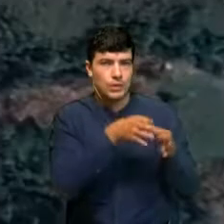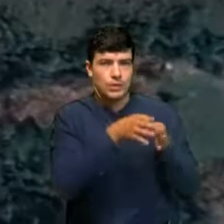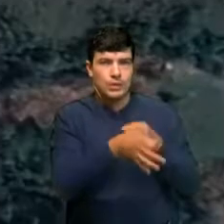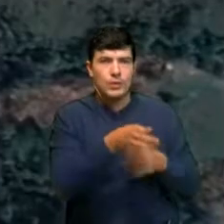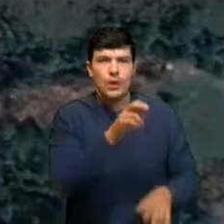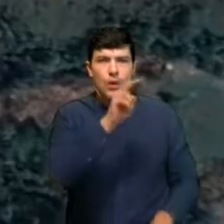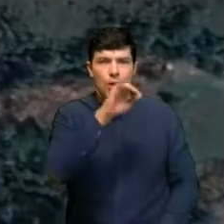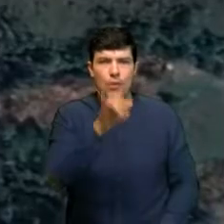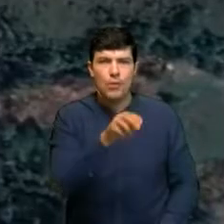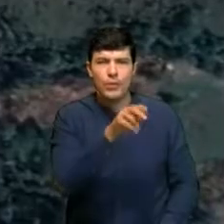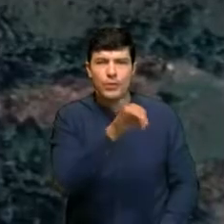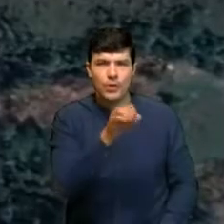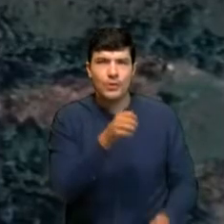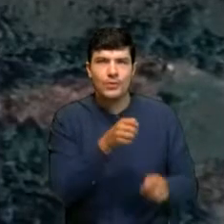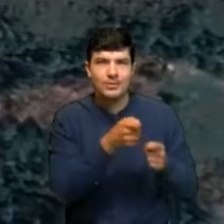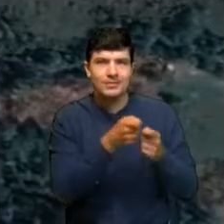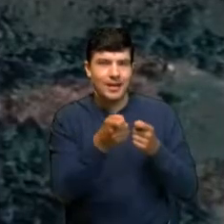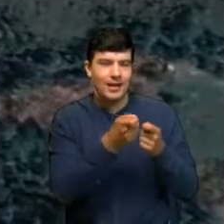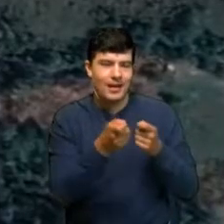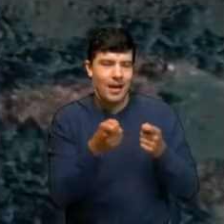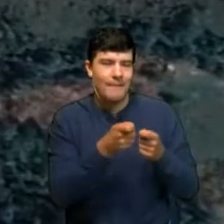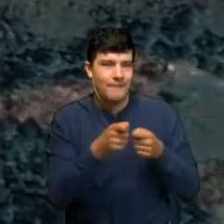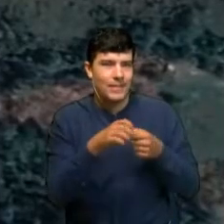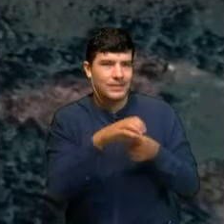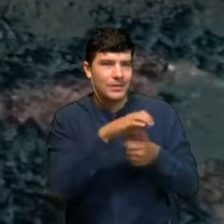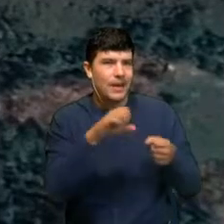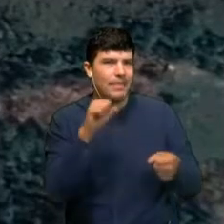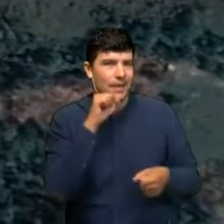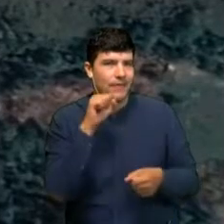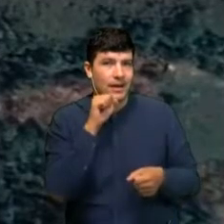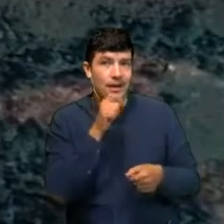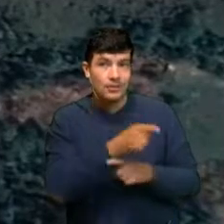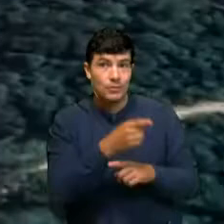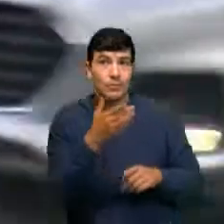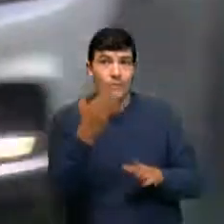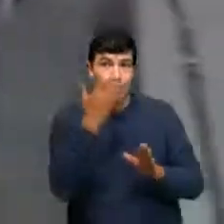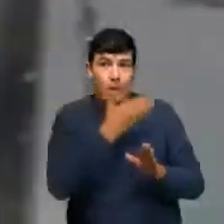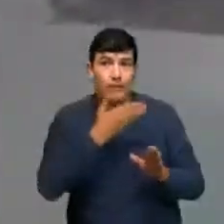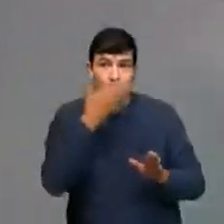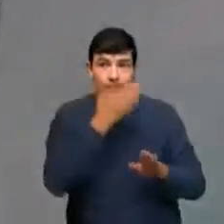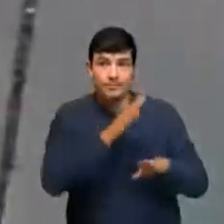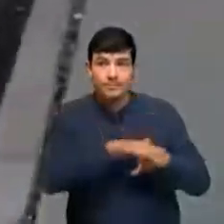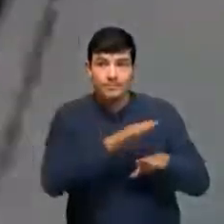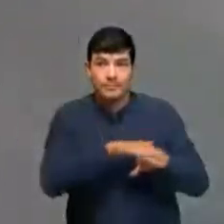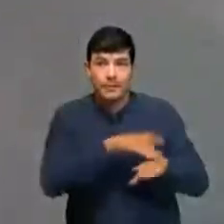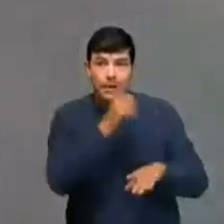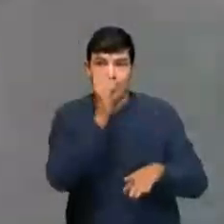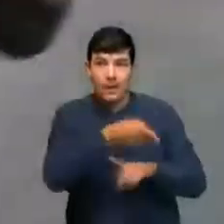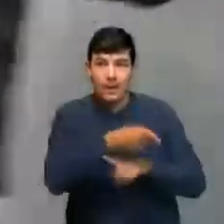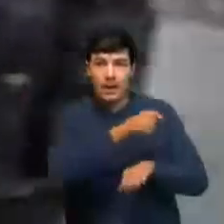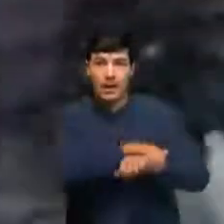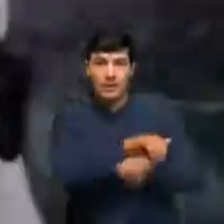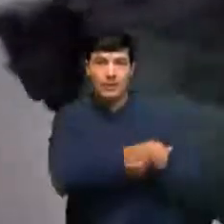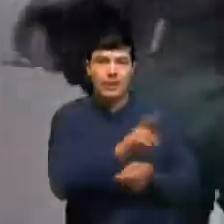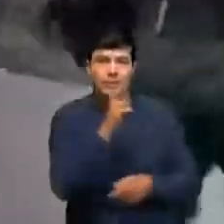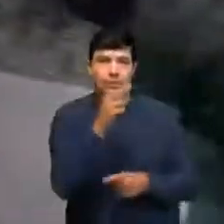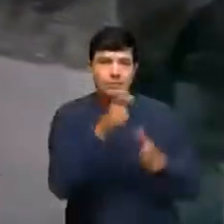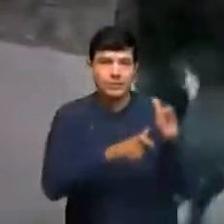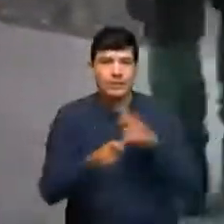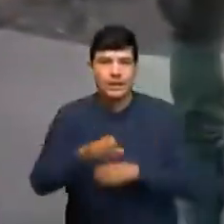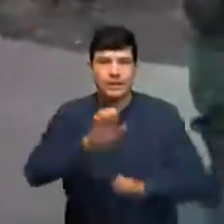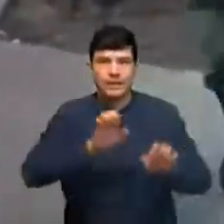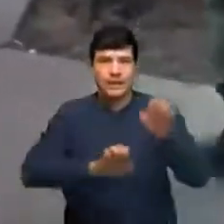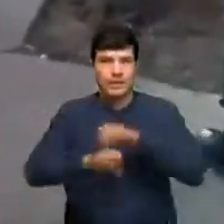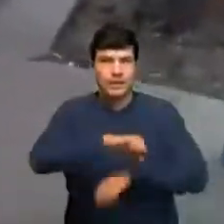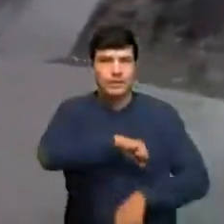Bermeja. Estas evidencias le permitieron a la fiscalía solicitar la orden de captura de los dos defensores de derechos humanos, quienes